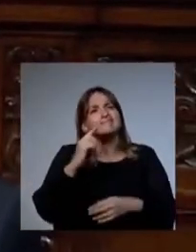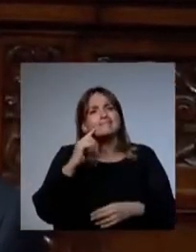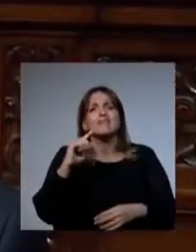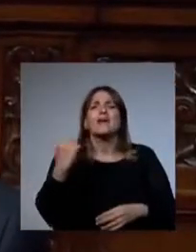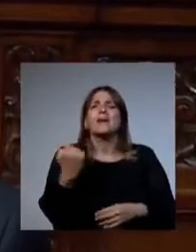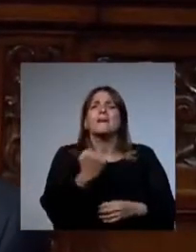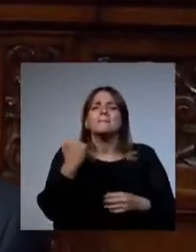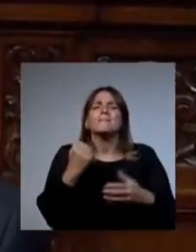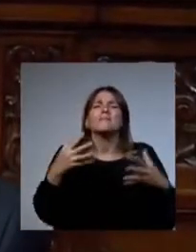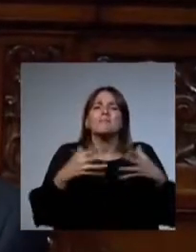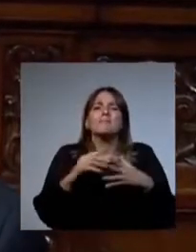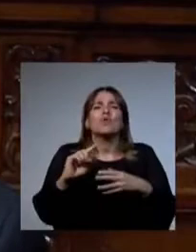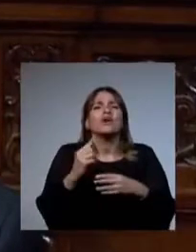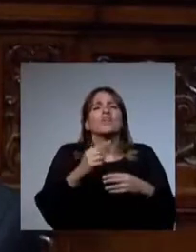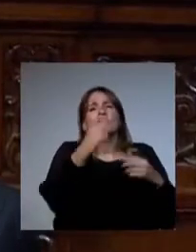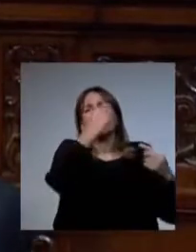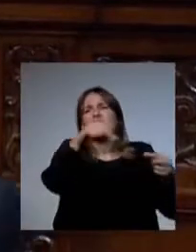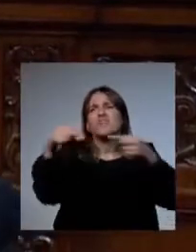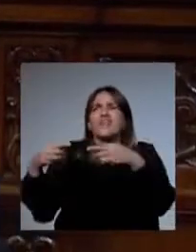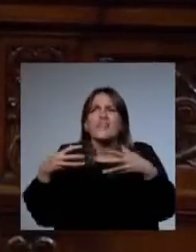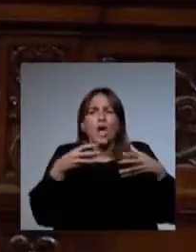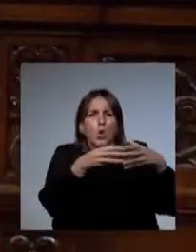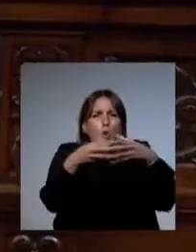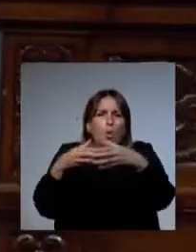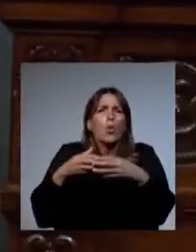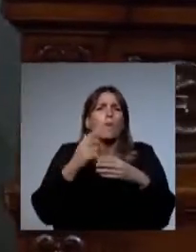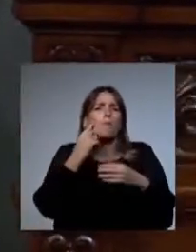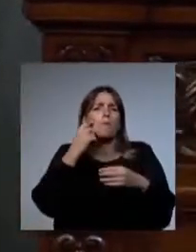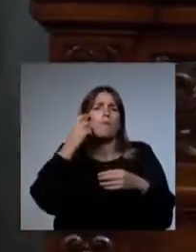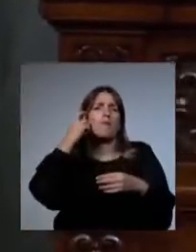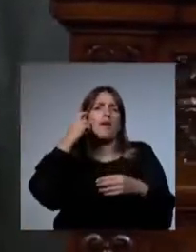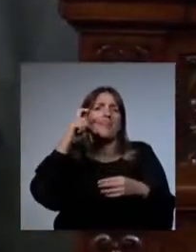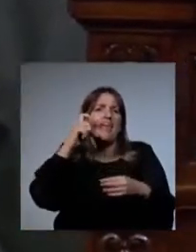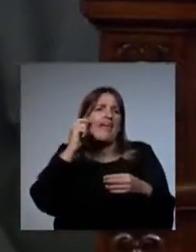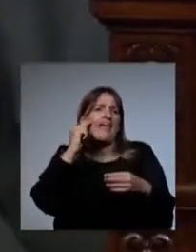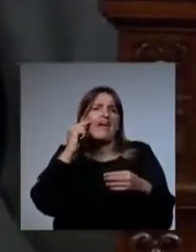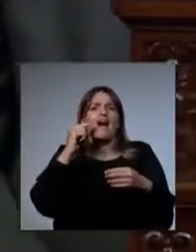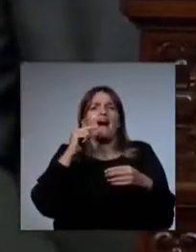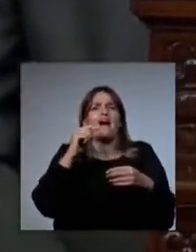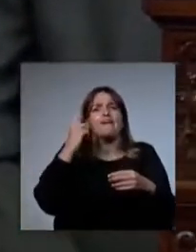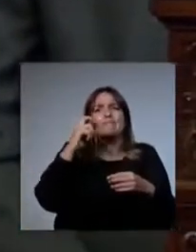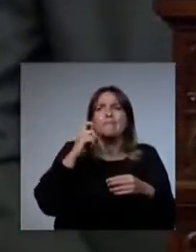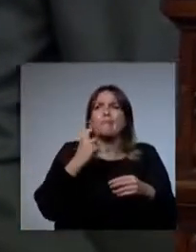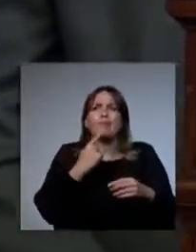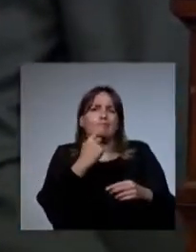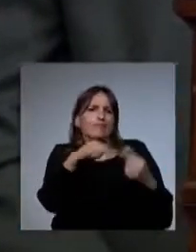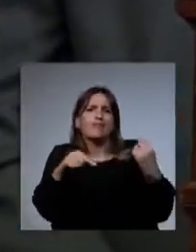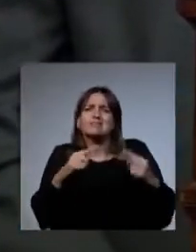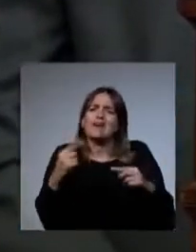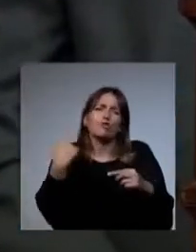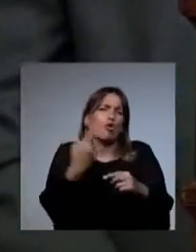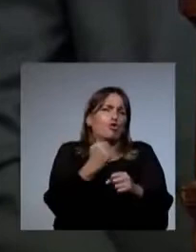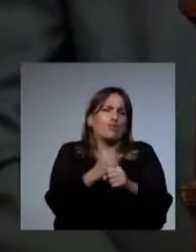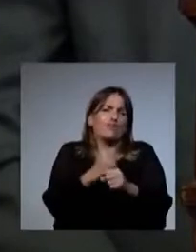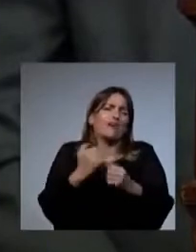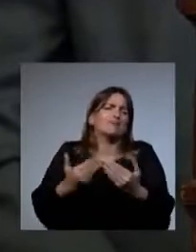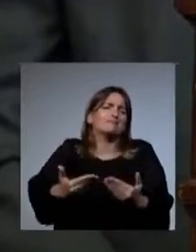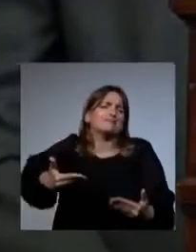de muchas ideas e ideologías ha trabajado por que lo sea aún antes de ser